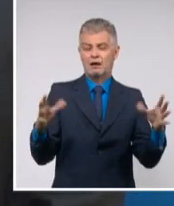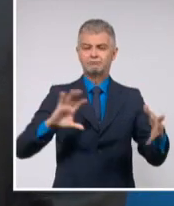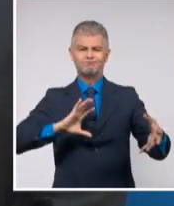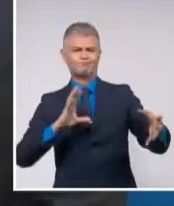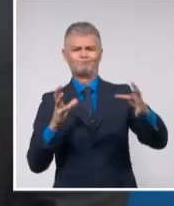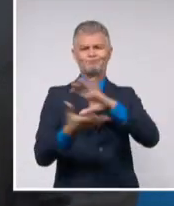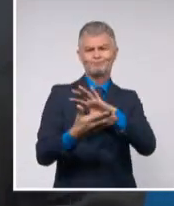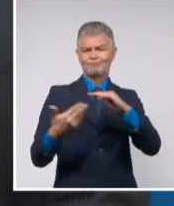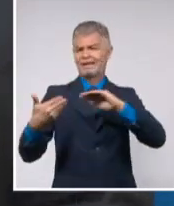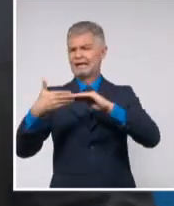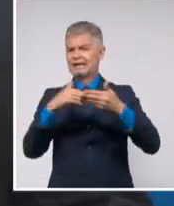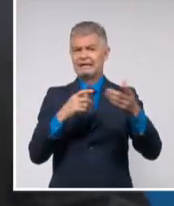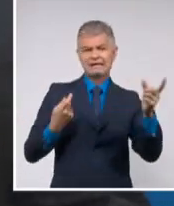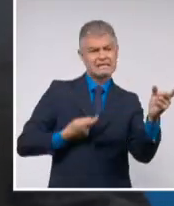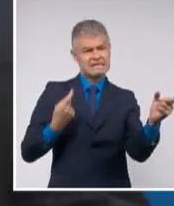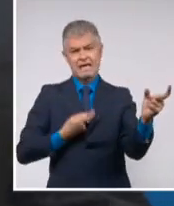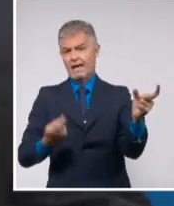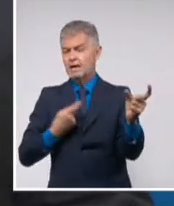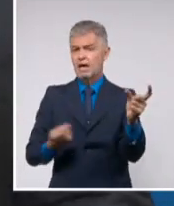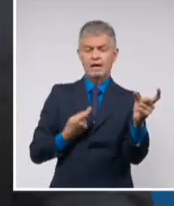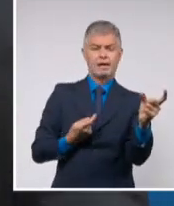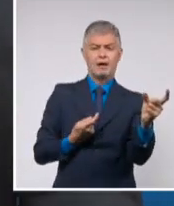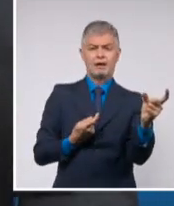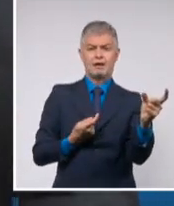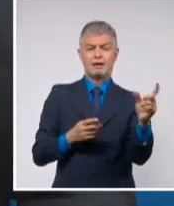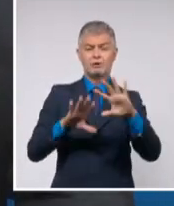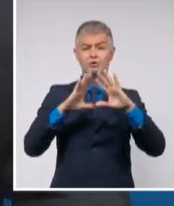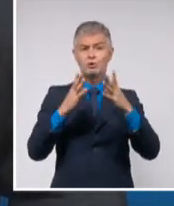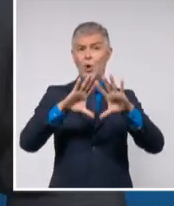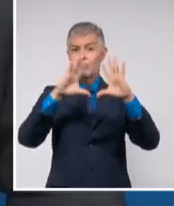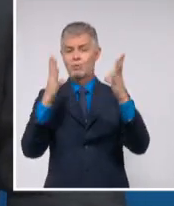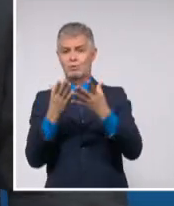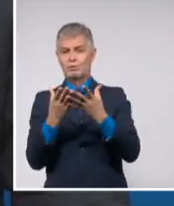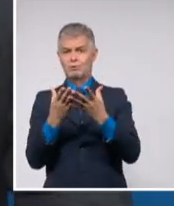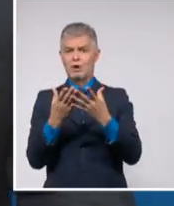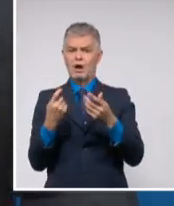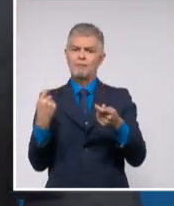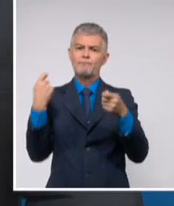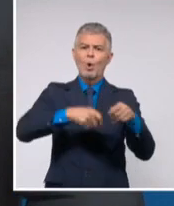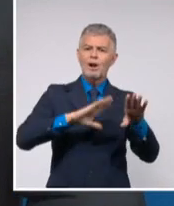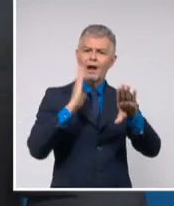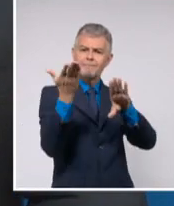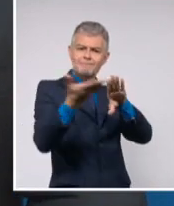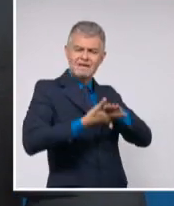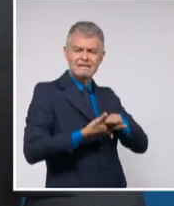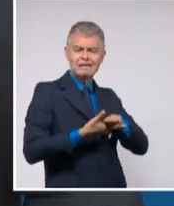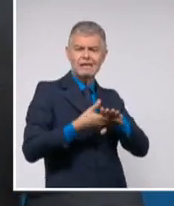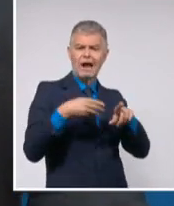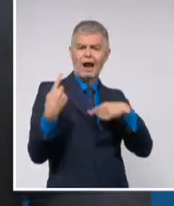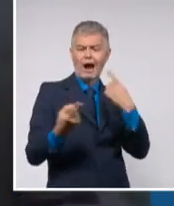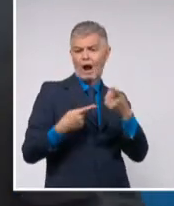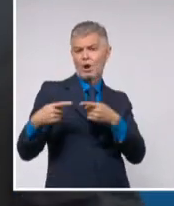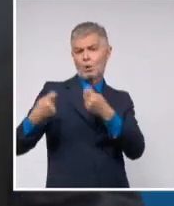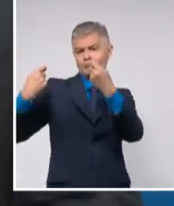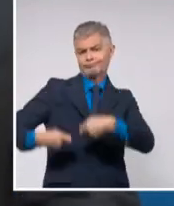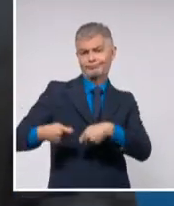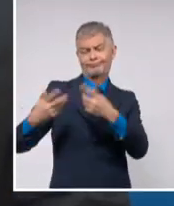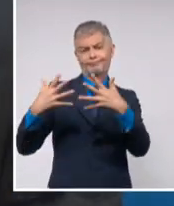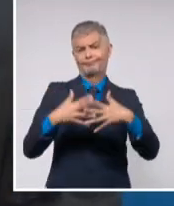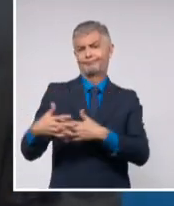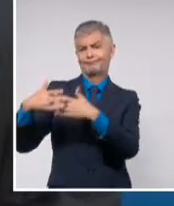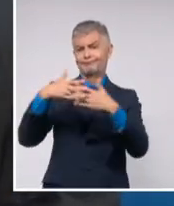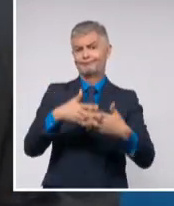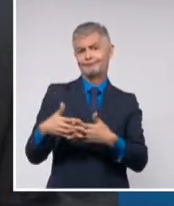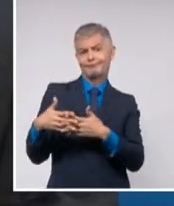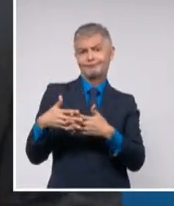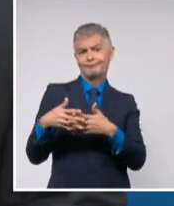no convencionales y comerciales e impone severas medidas coercitivas unilaterales y dilapida